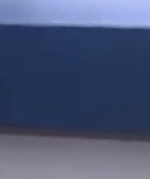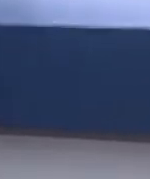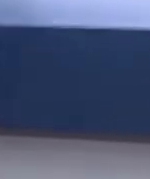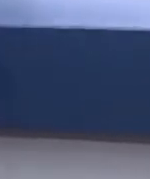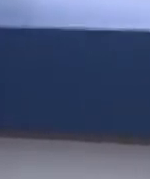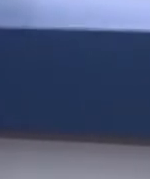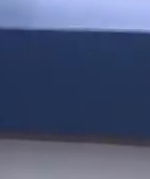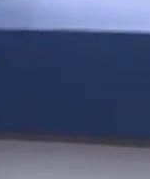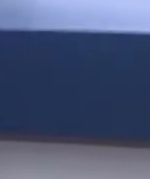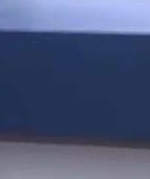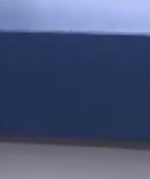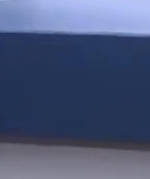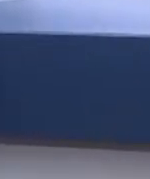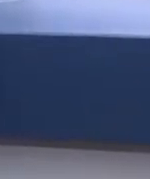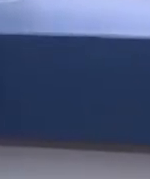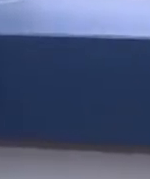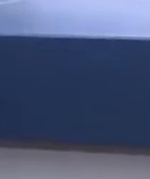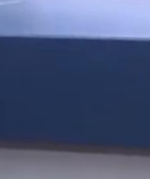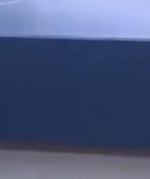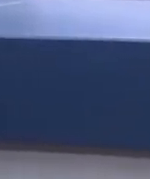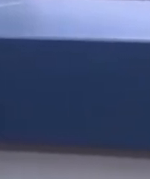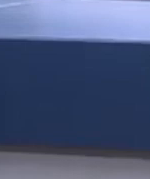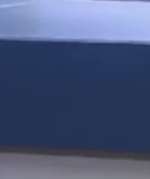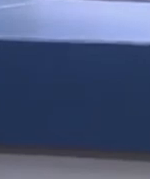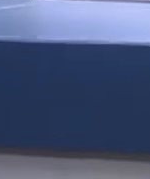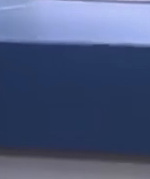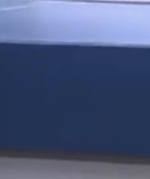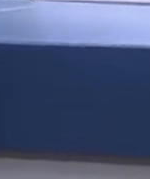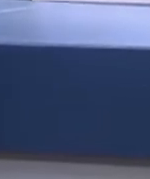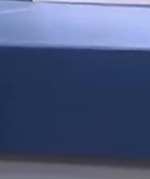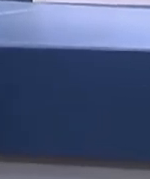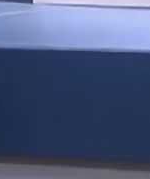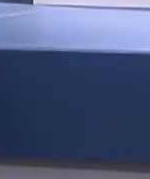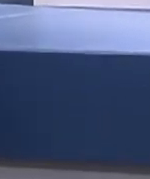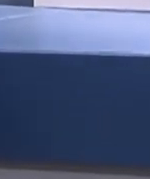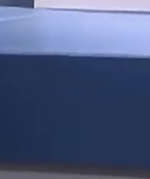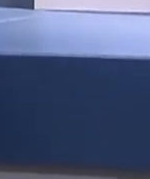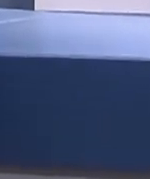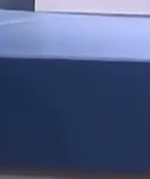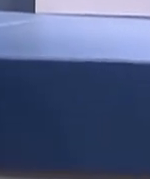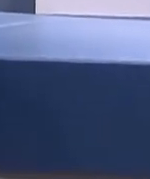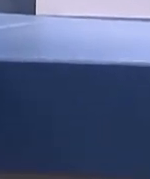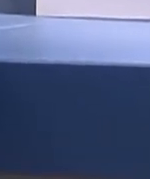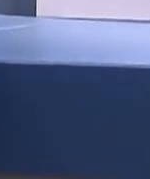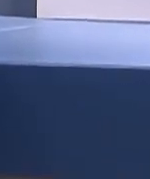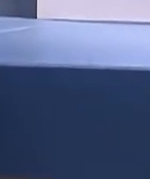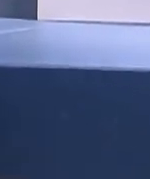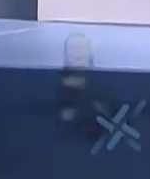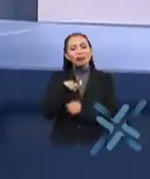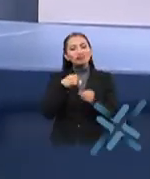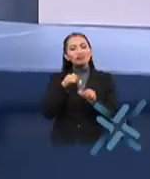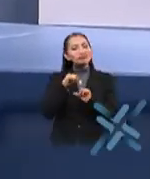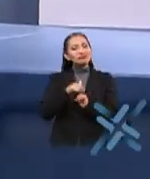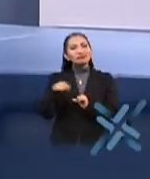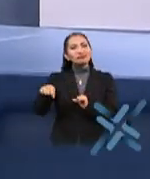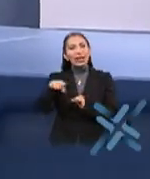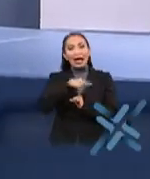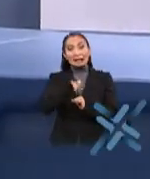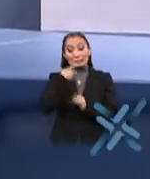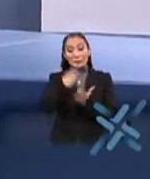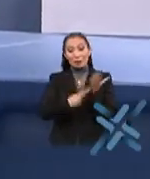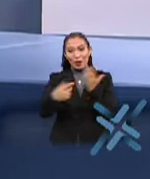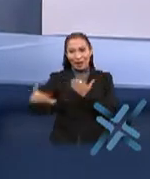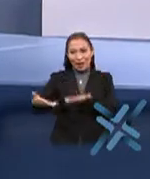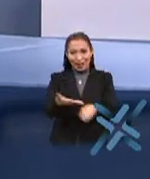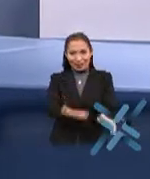Muy buenos días, como pudieron darse cuenta, hoy lanzamos la Agencia Informativa de Educación de México. Esta agencia está conformada por este